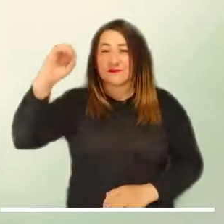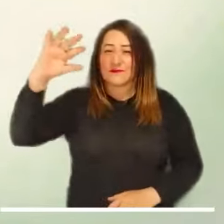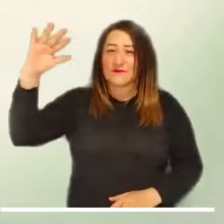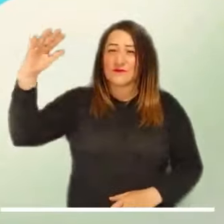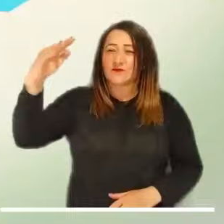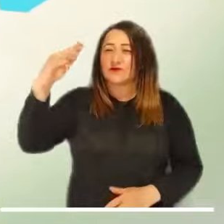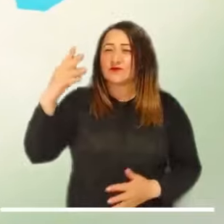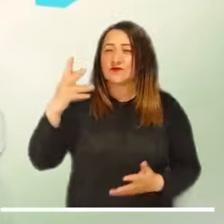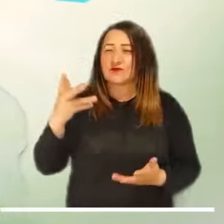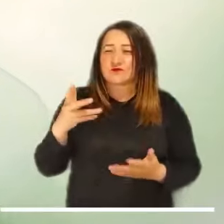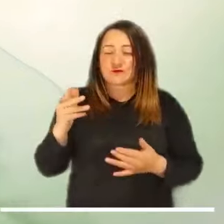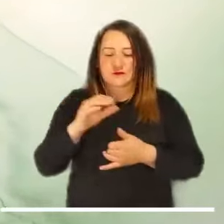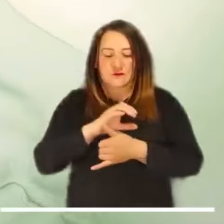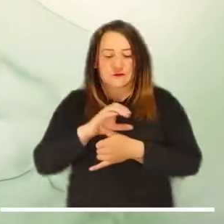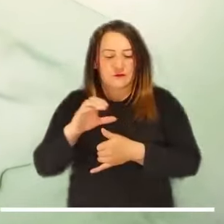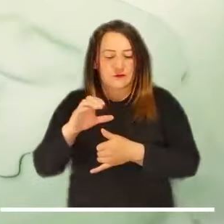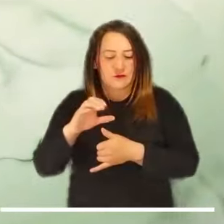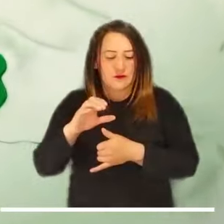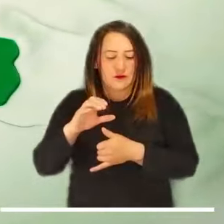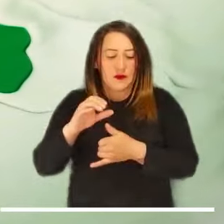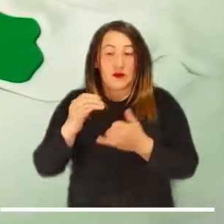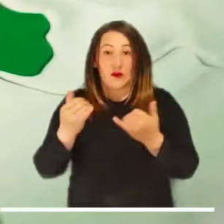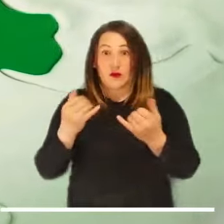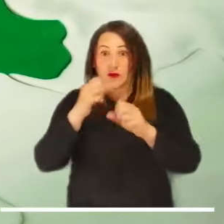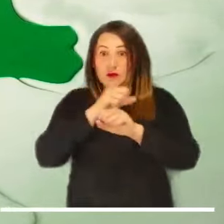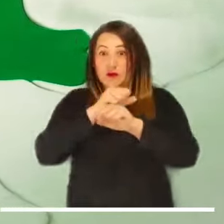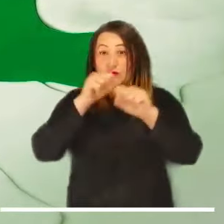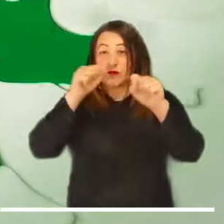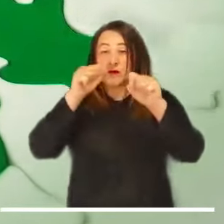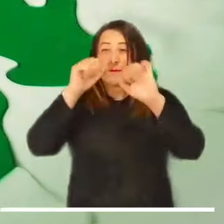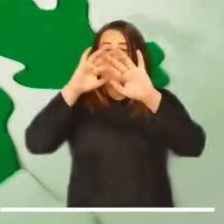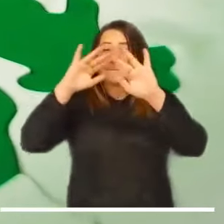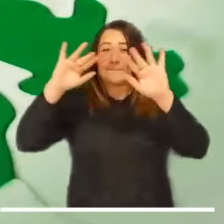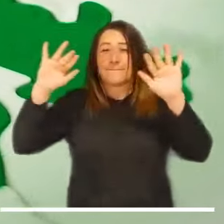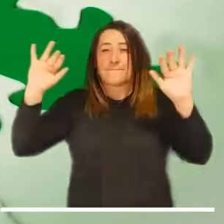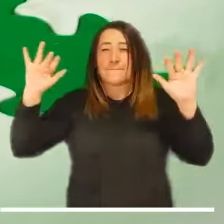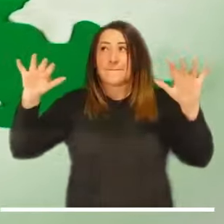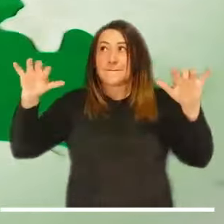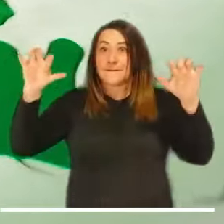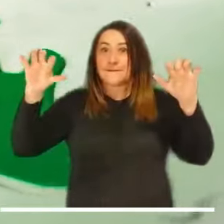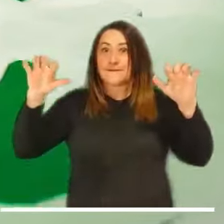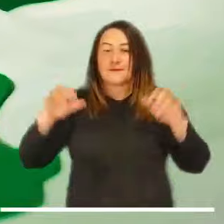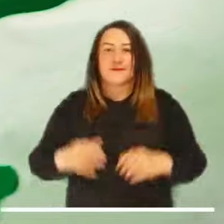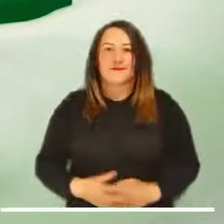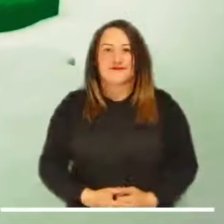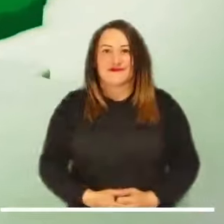Caribe, donde los pronósticos anuncian una mañana despejada y seca.